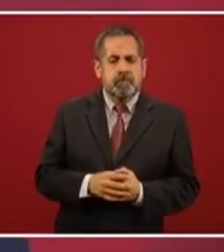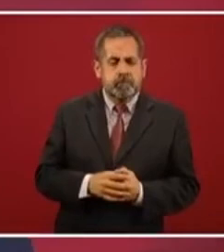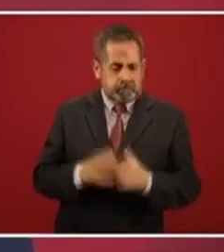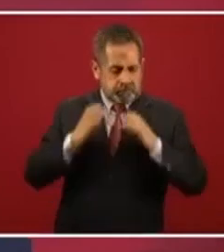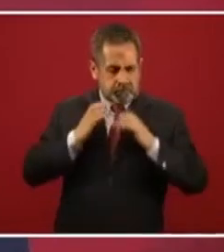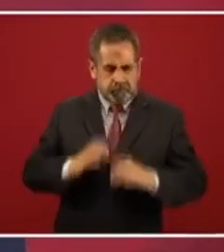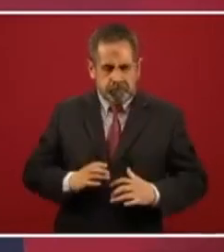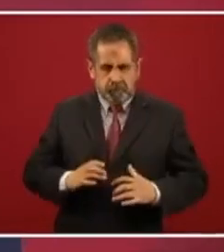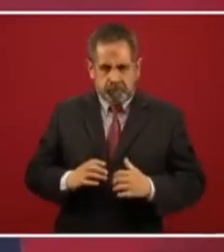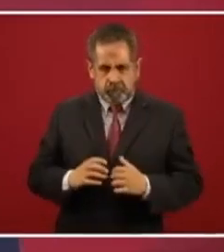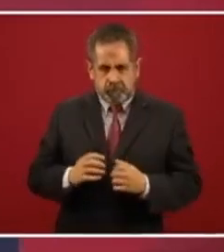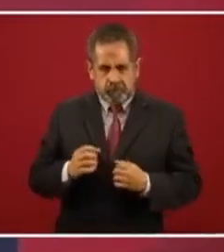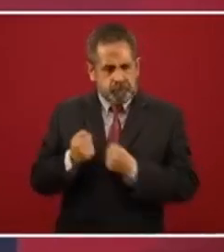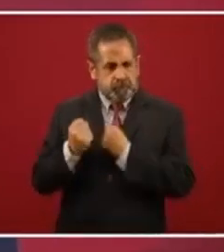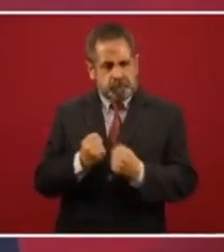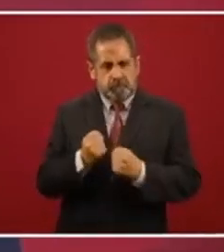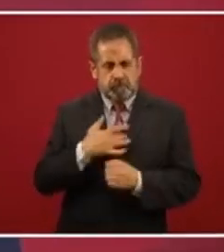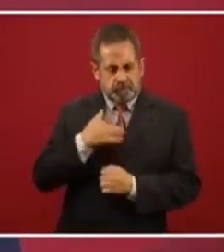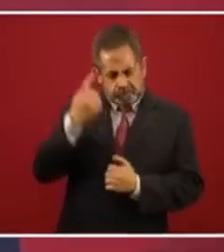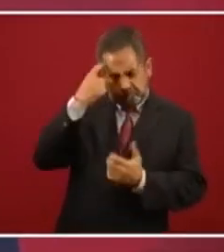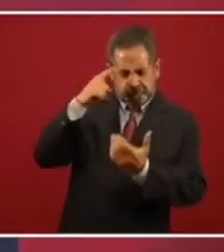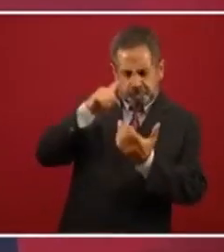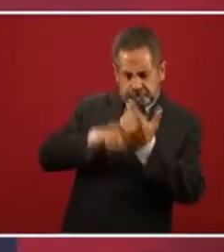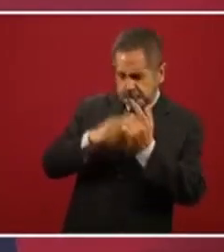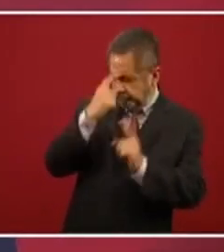física y moralmente,